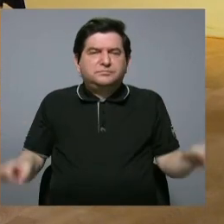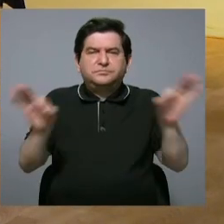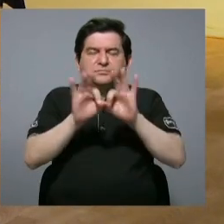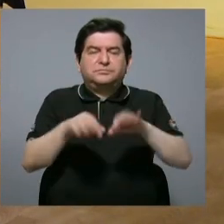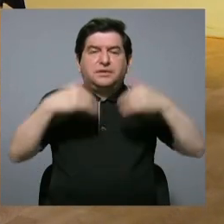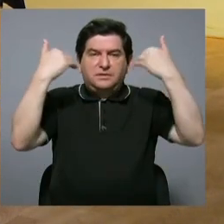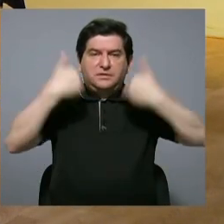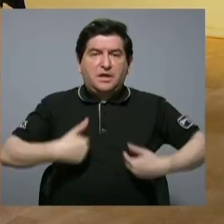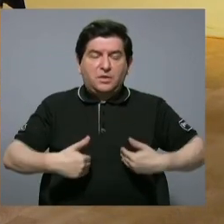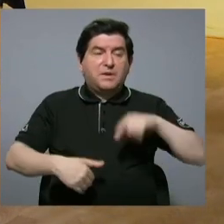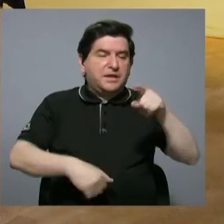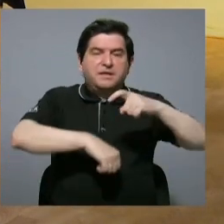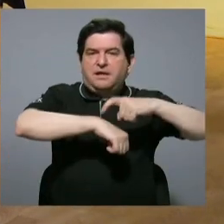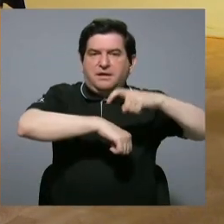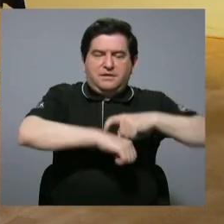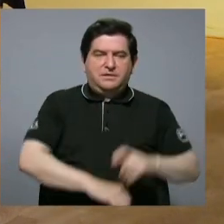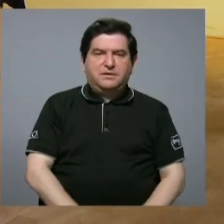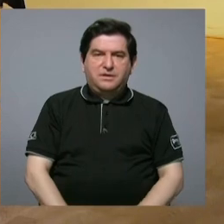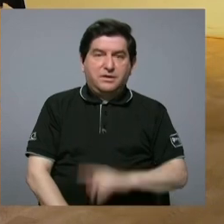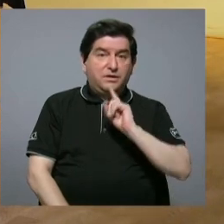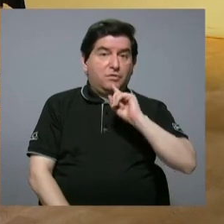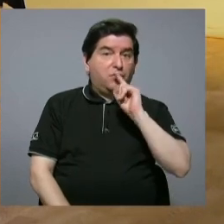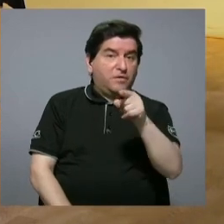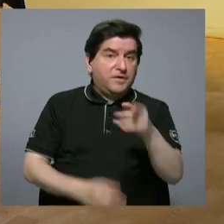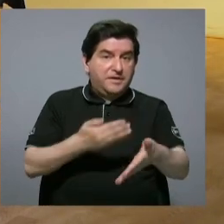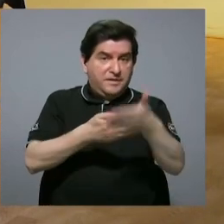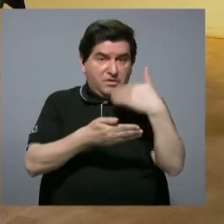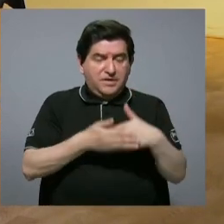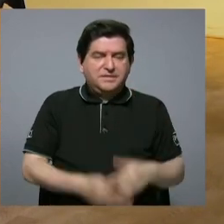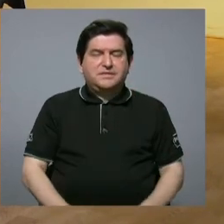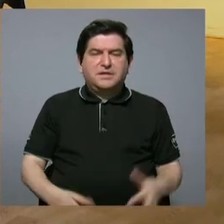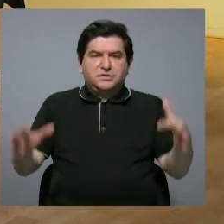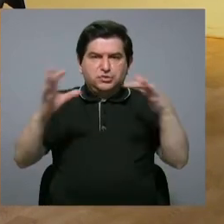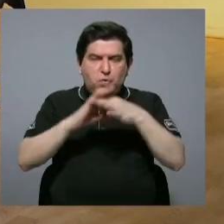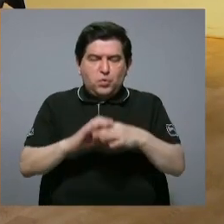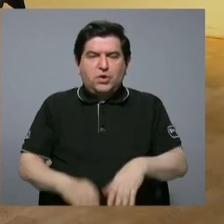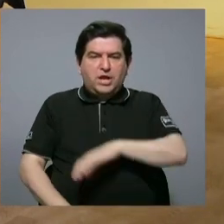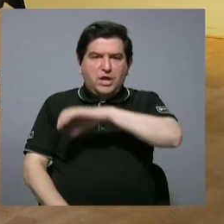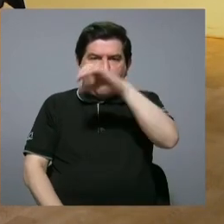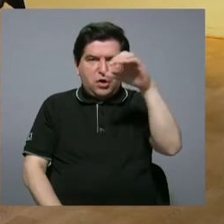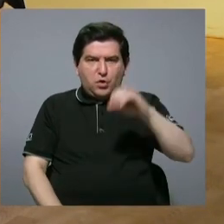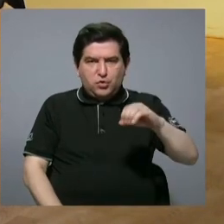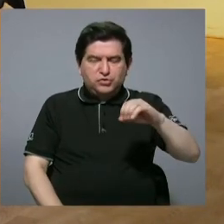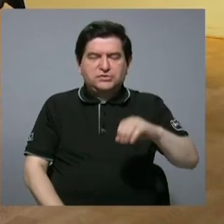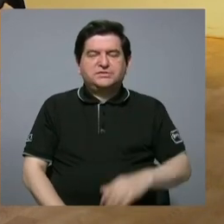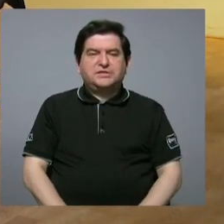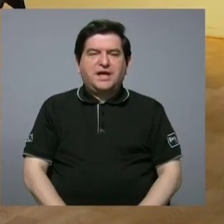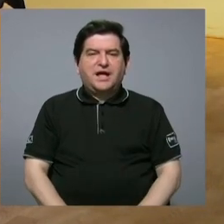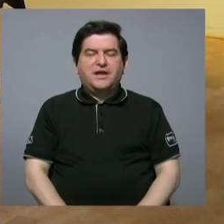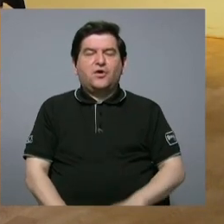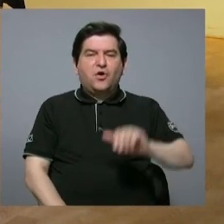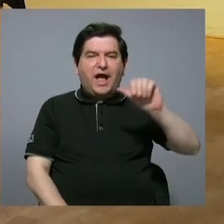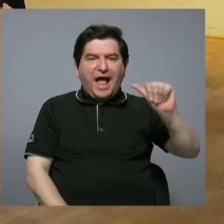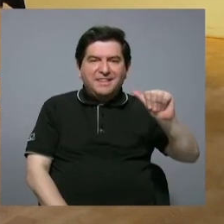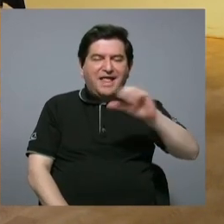humanidad en ese momento. Lo que usted acaba de señalar era unir el Océano Atlántico con el